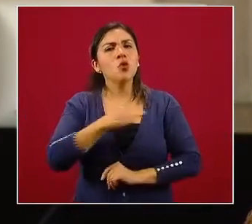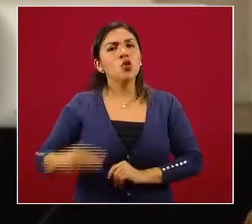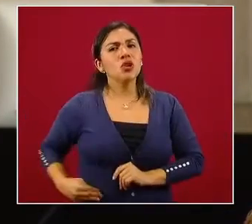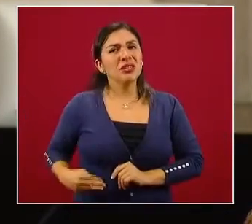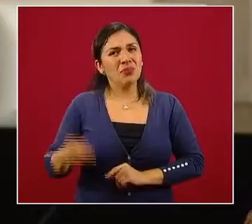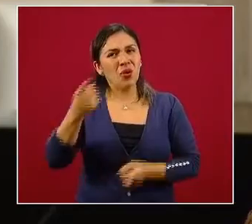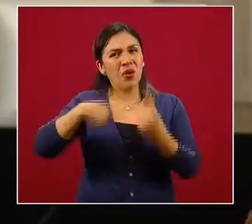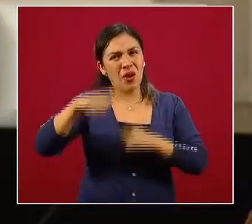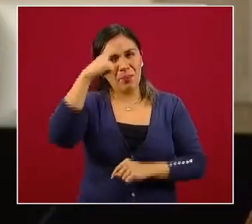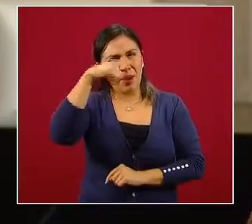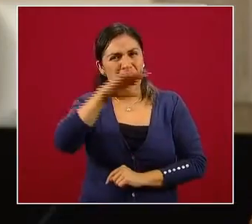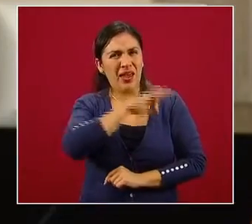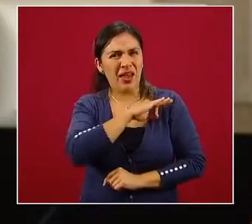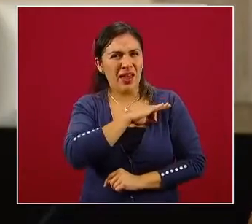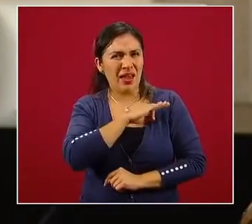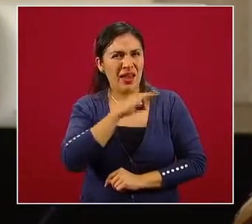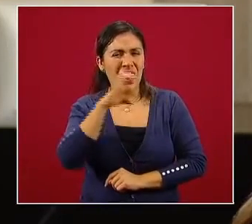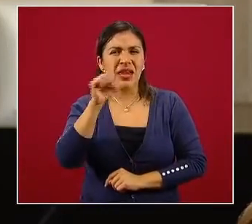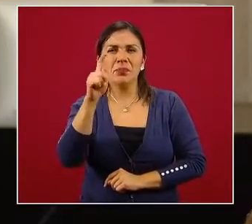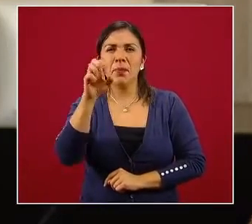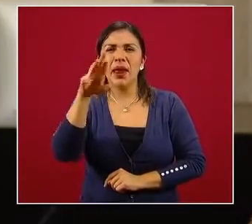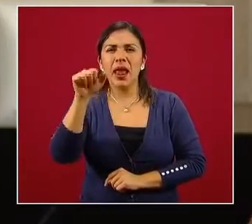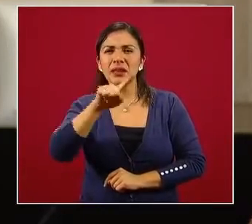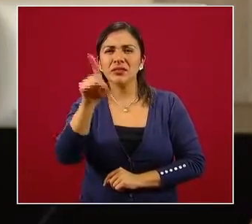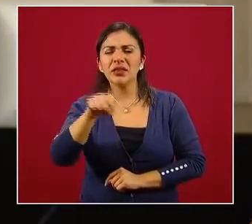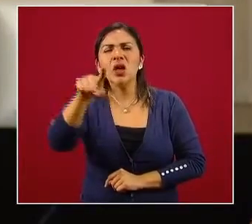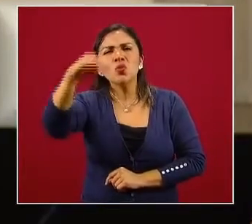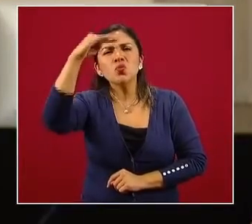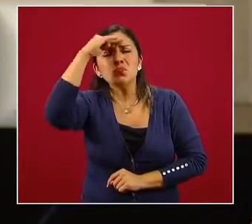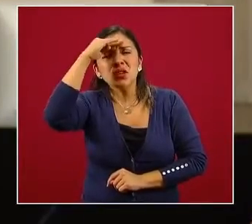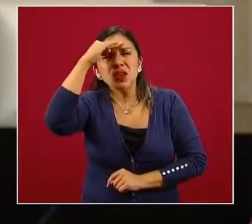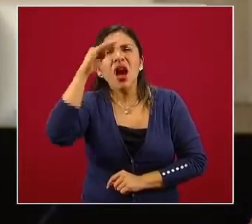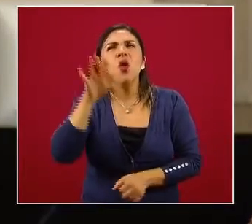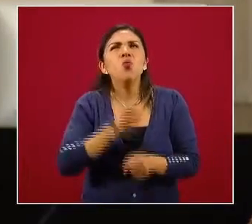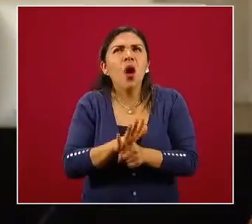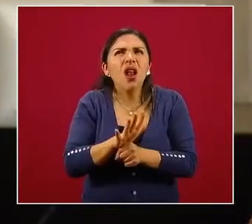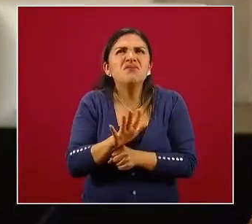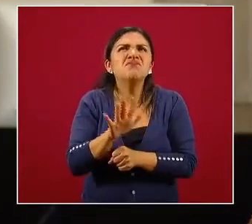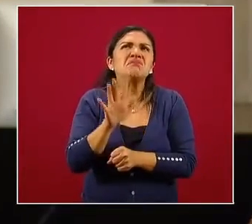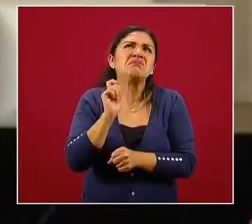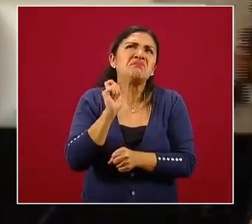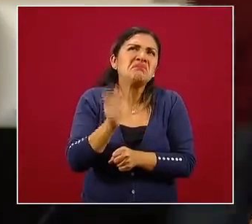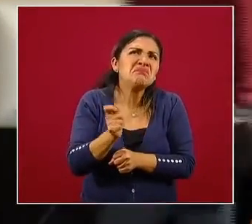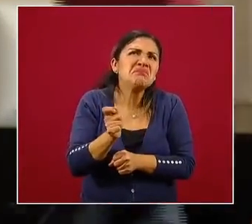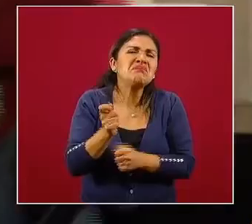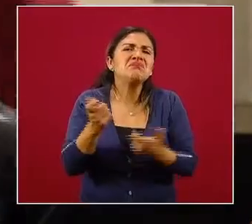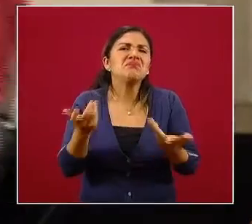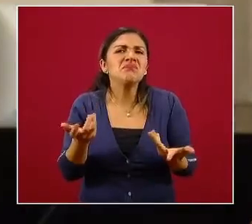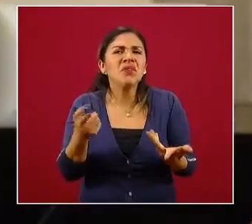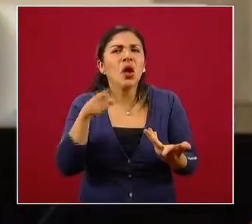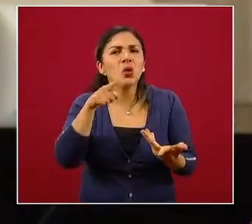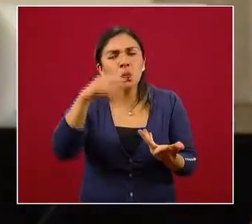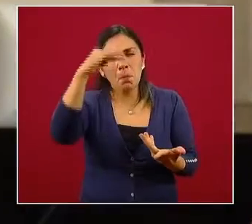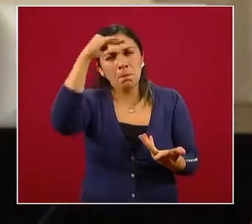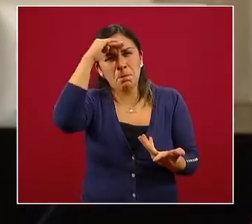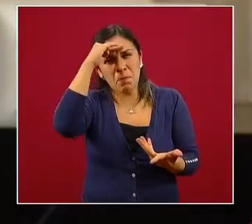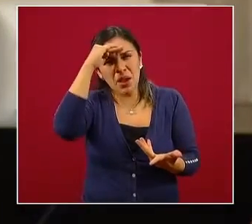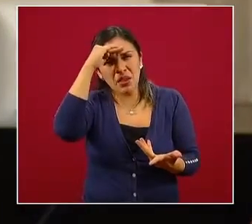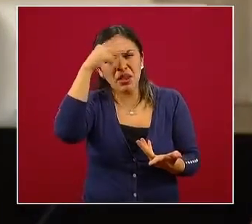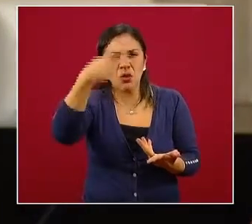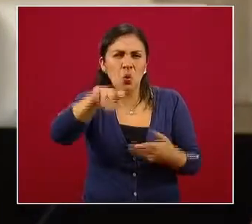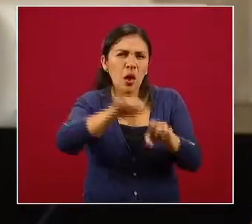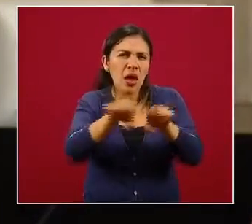¿Qué fue qué considera usted como reflexión, a lo mejor, que usted piense,